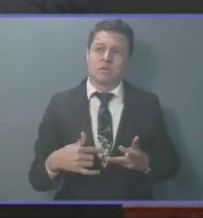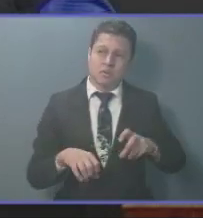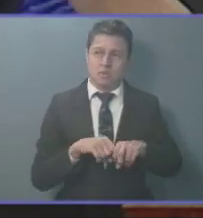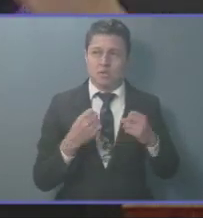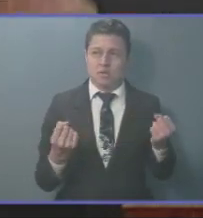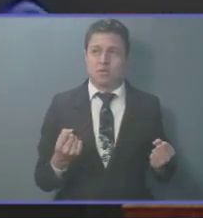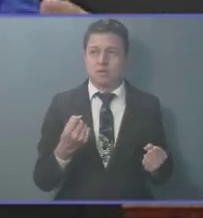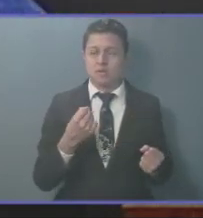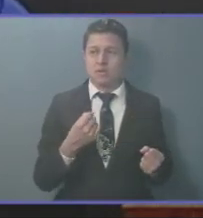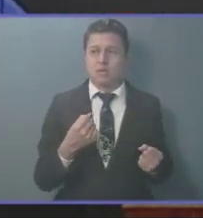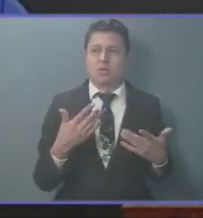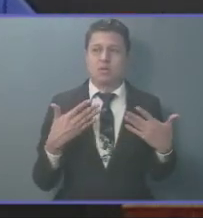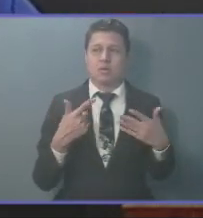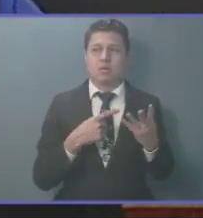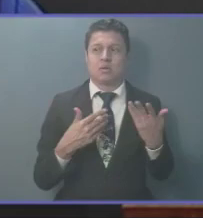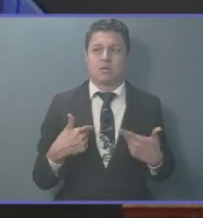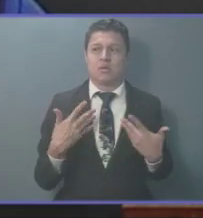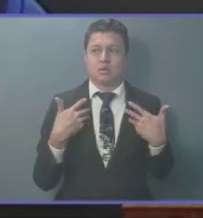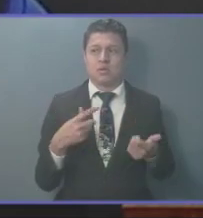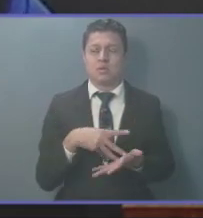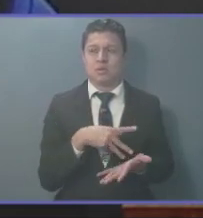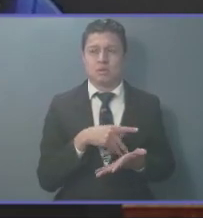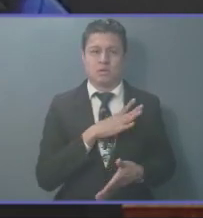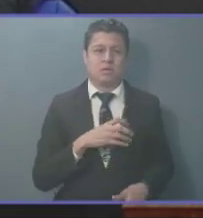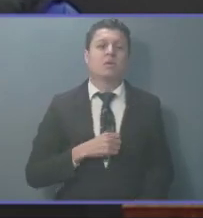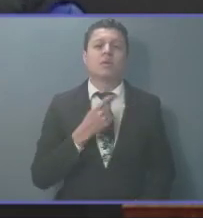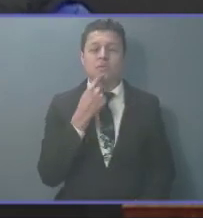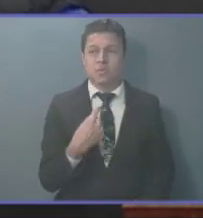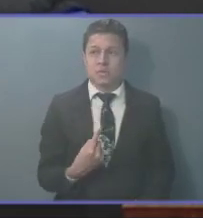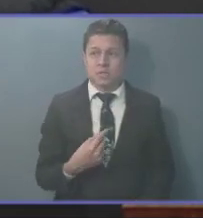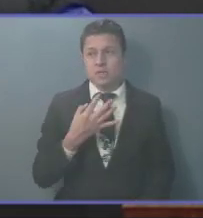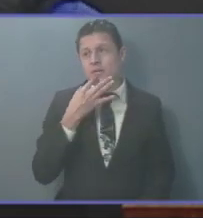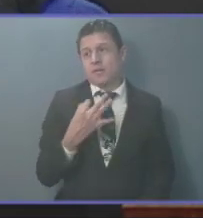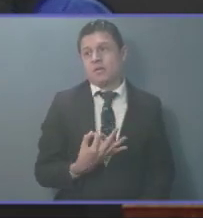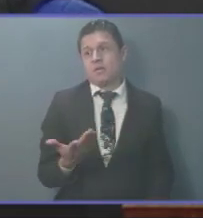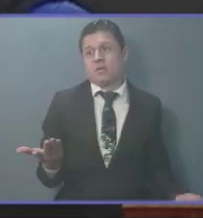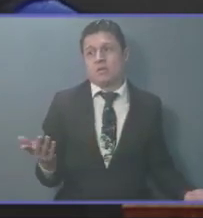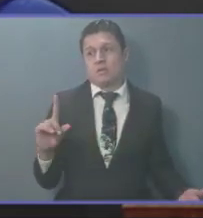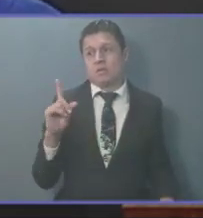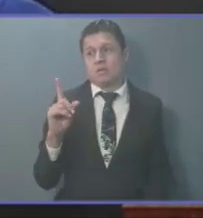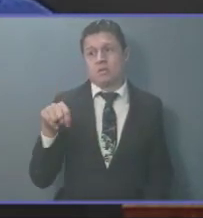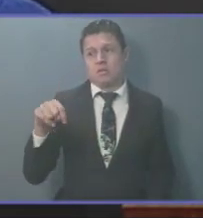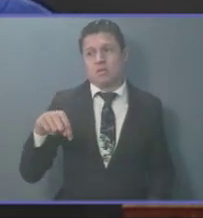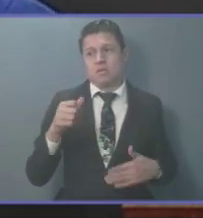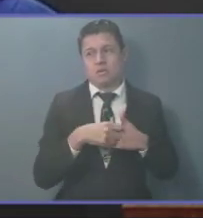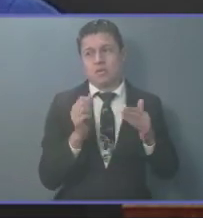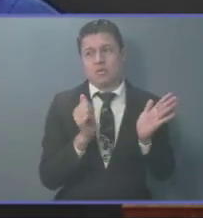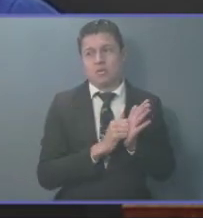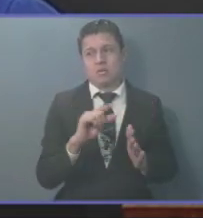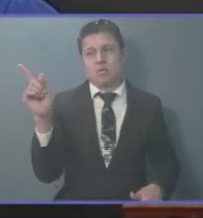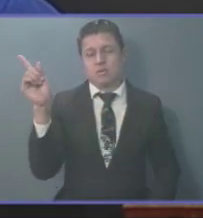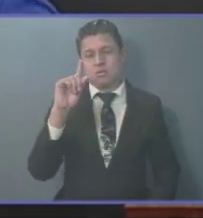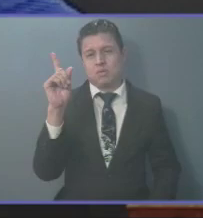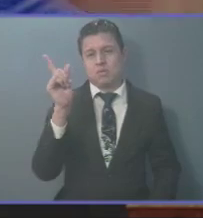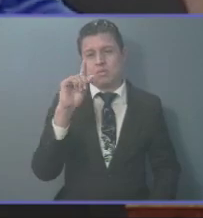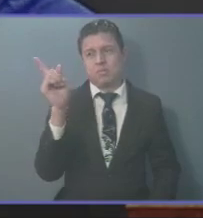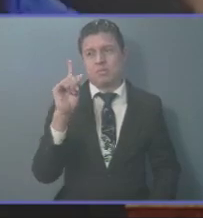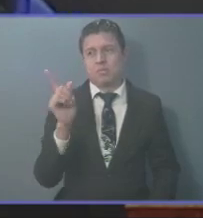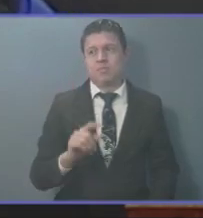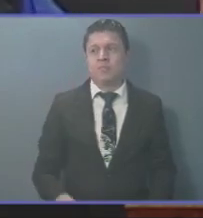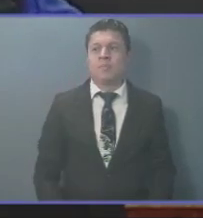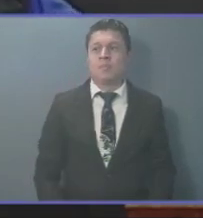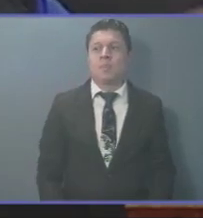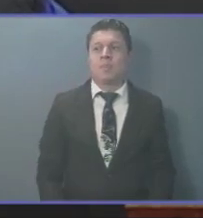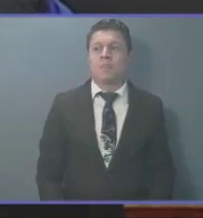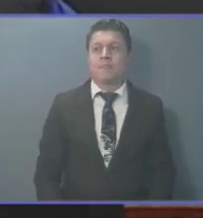derecho a la salud del pueblo salvadoreño? Ciertamente no es esta Asamblea Legislativa, cuya